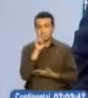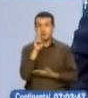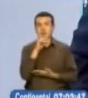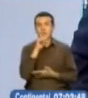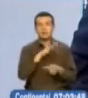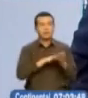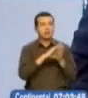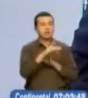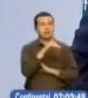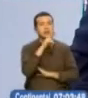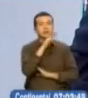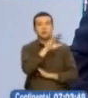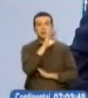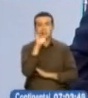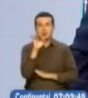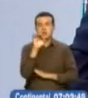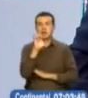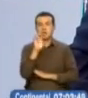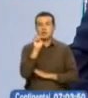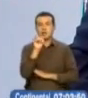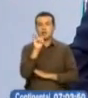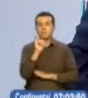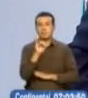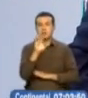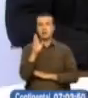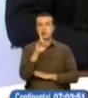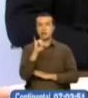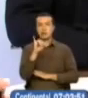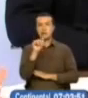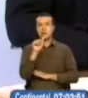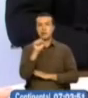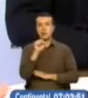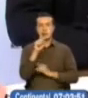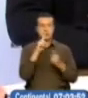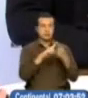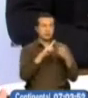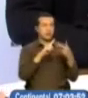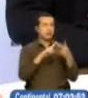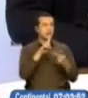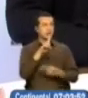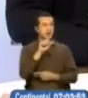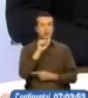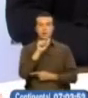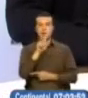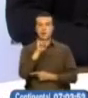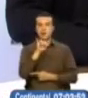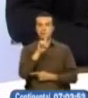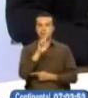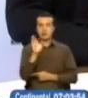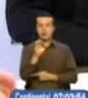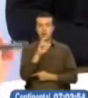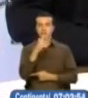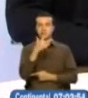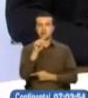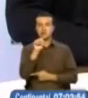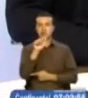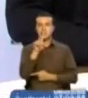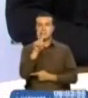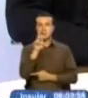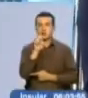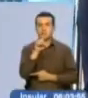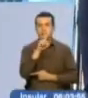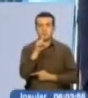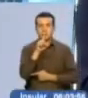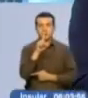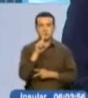como invitados a Emi Díaz y David Chávez, analistas políticos, pero también vamos a hablar a propósito del